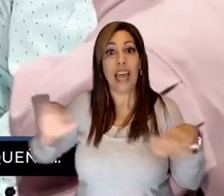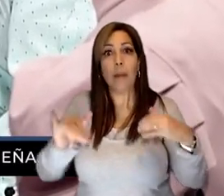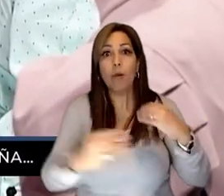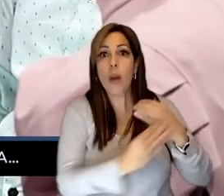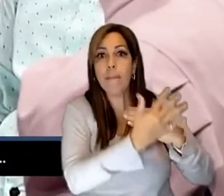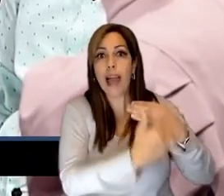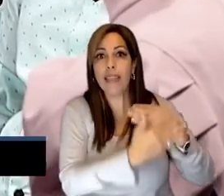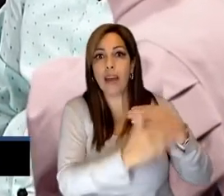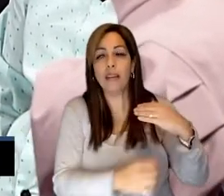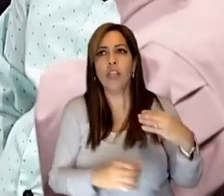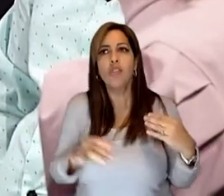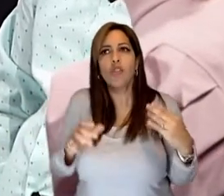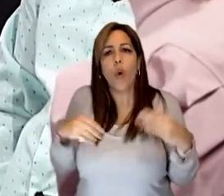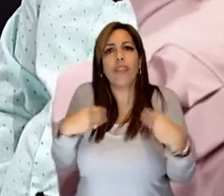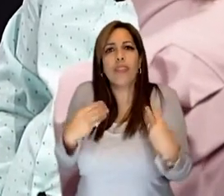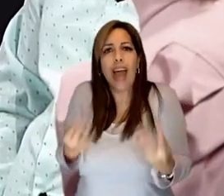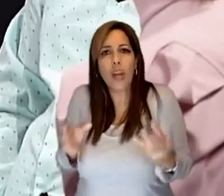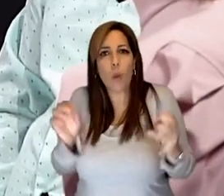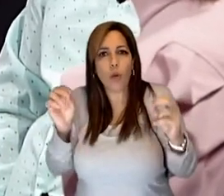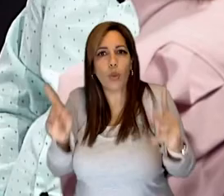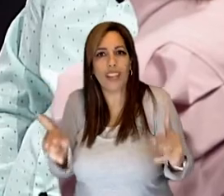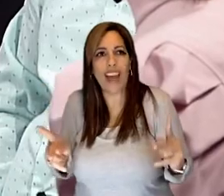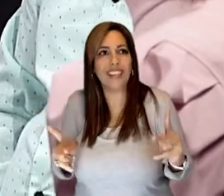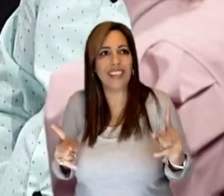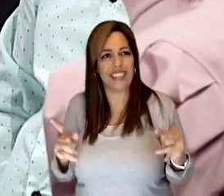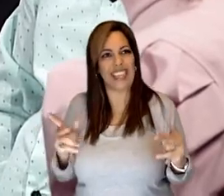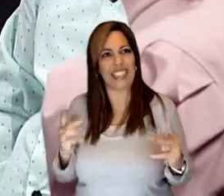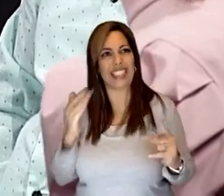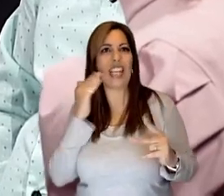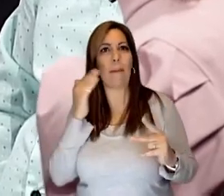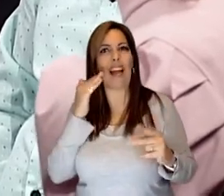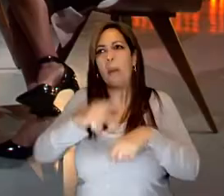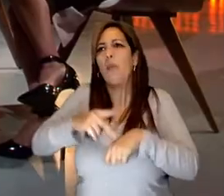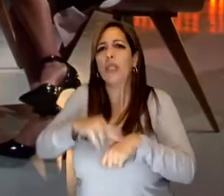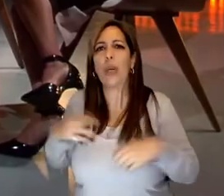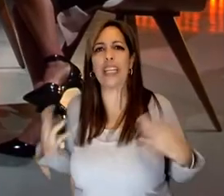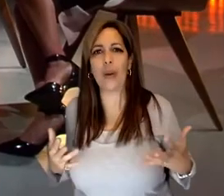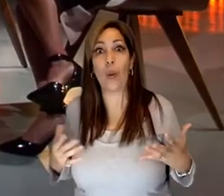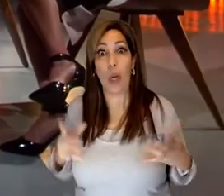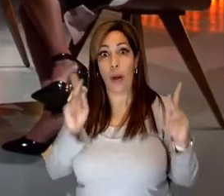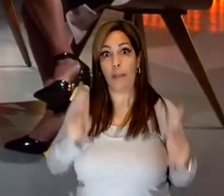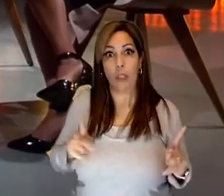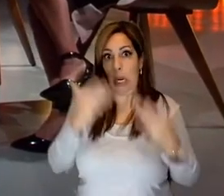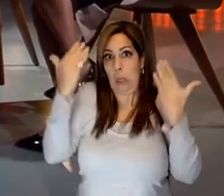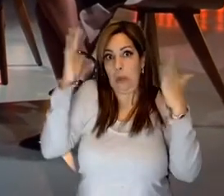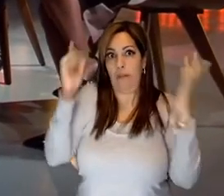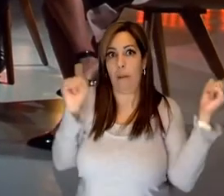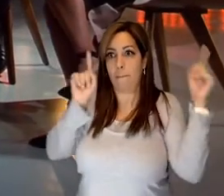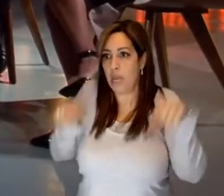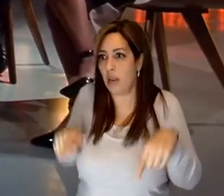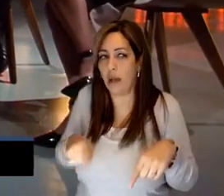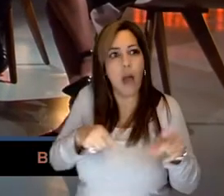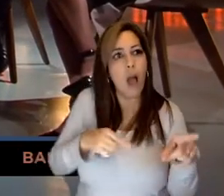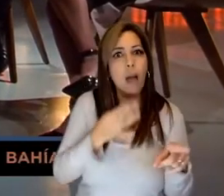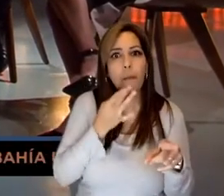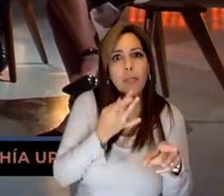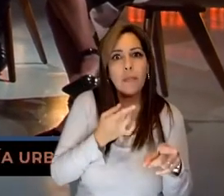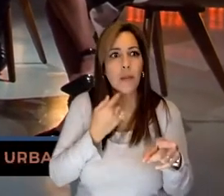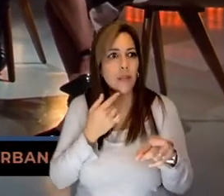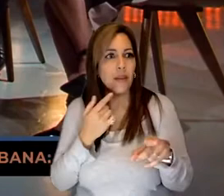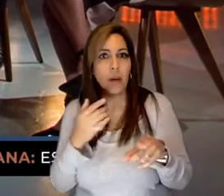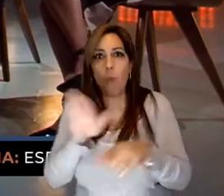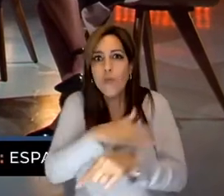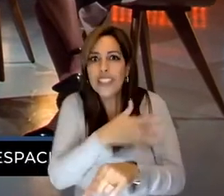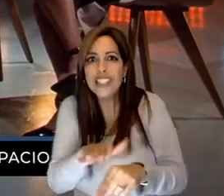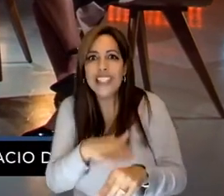darle a ese turista o ese visitante la experiencia concentrada de lo que es Puerto Rico en ese espacio. Pues vamos a tener gastronomía, vamos